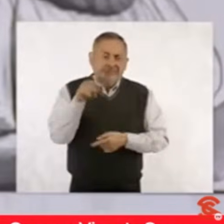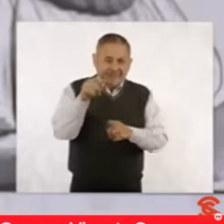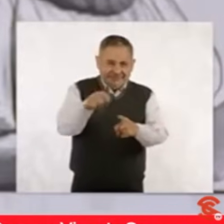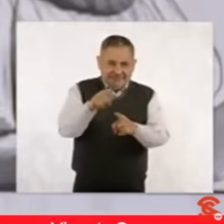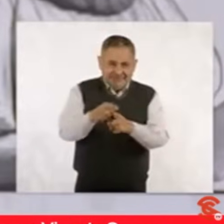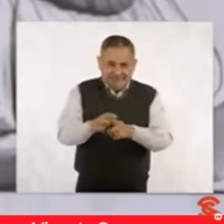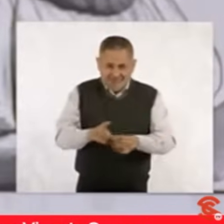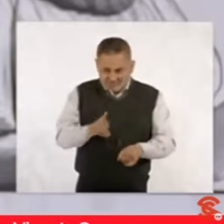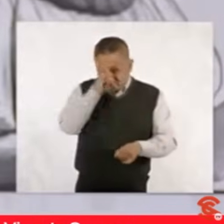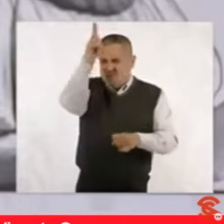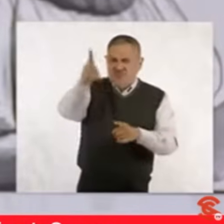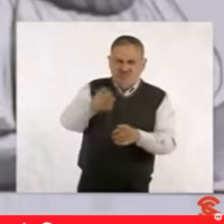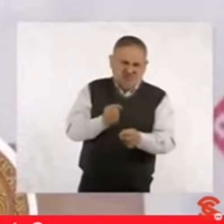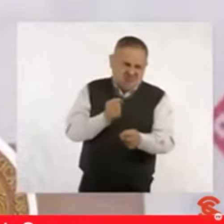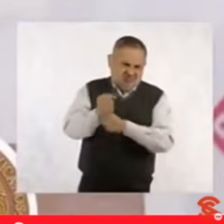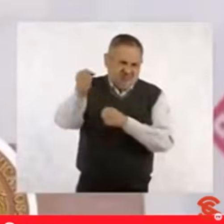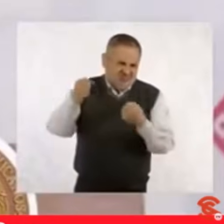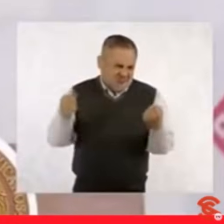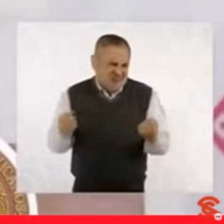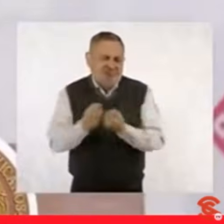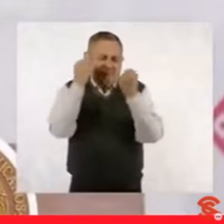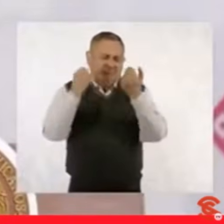de violencia, pues